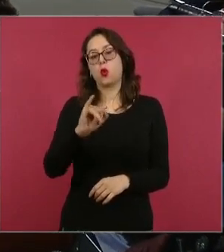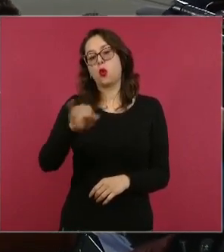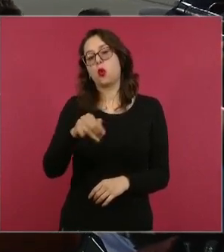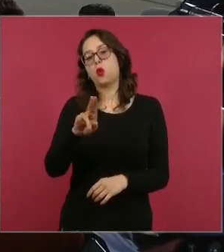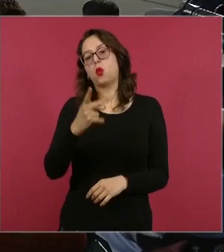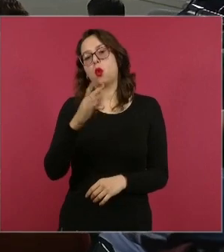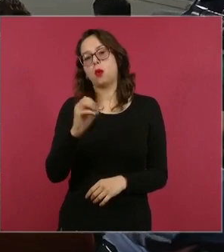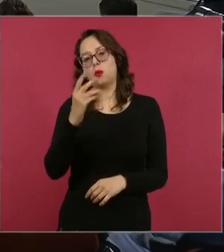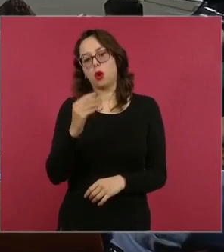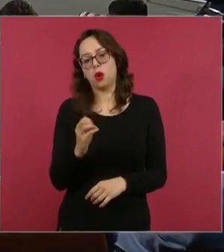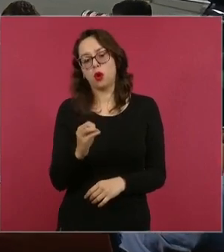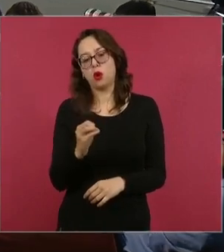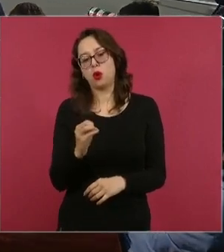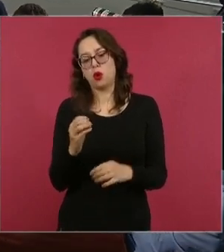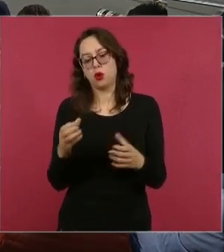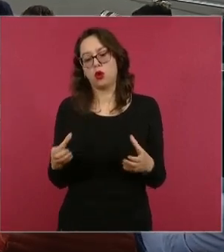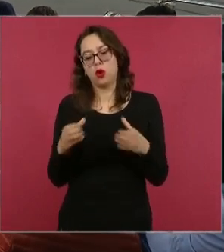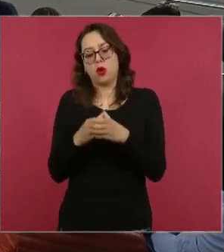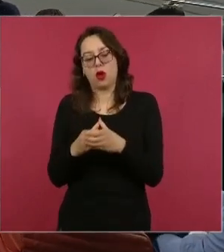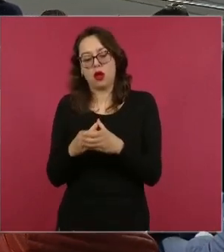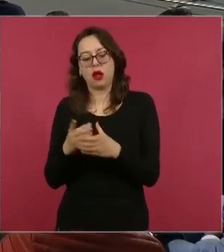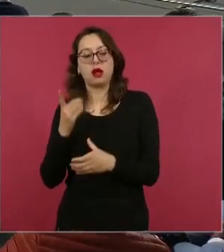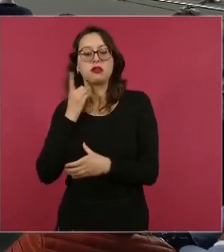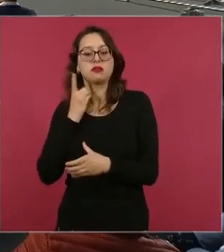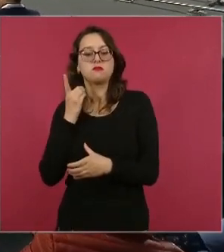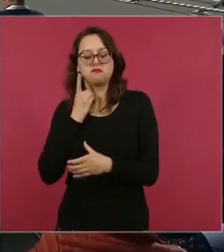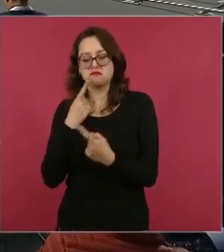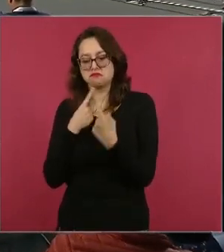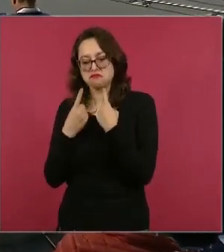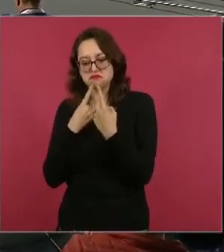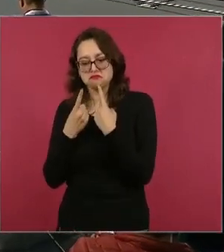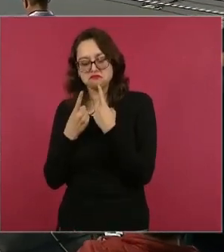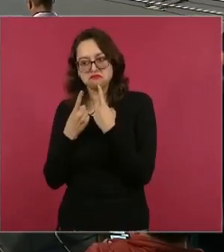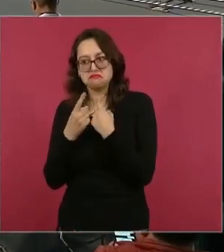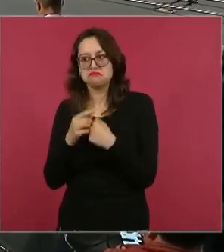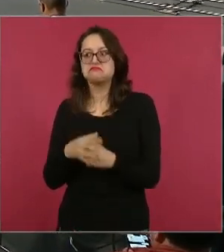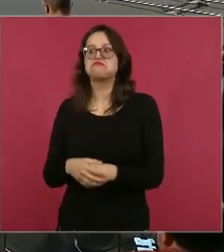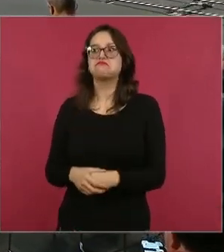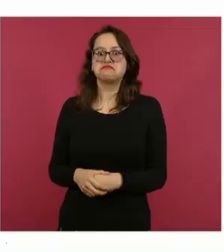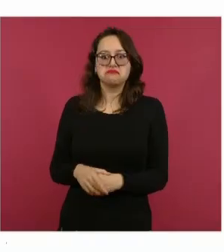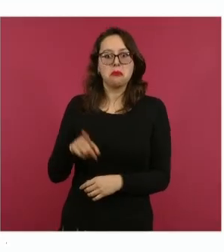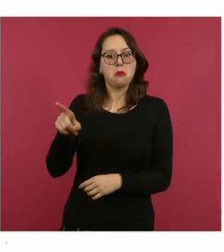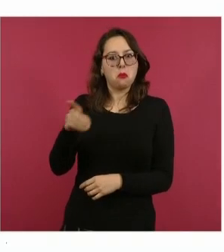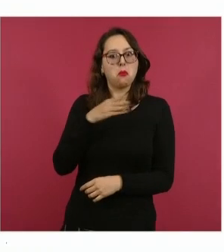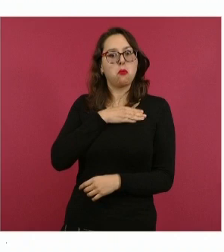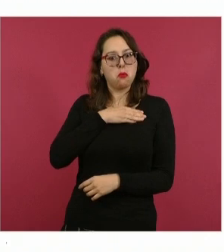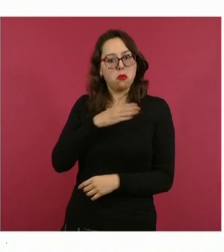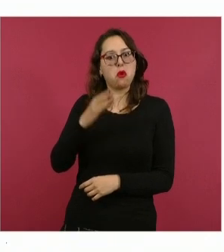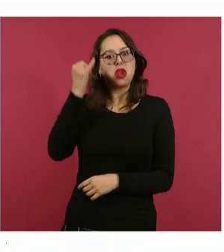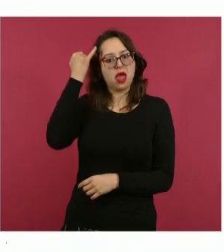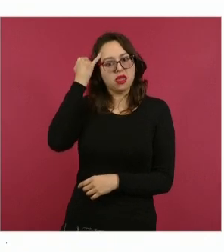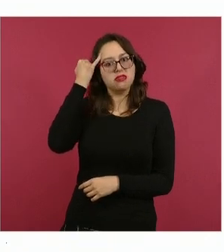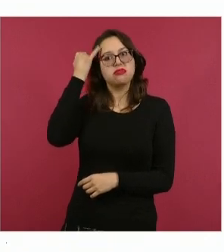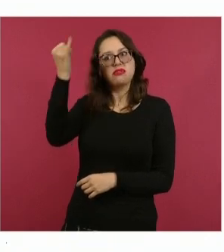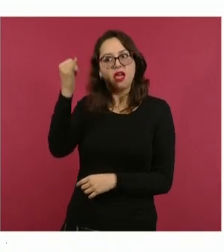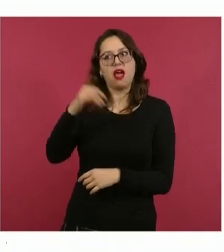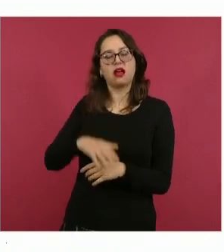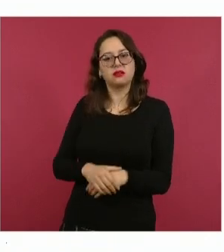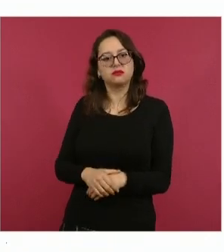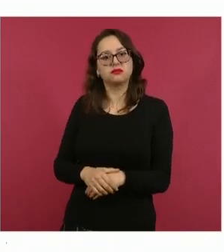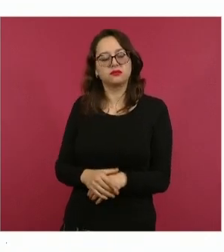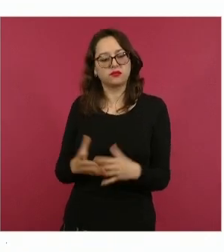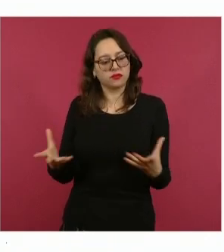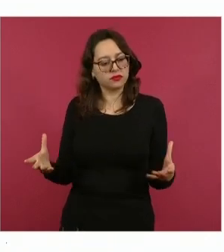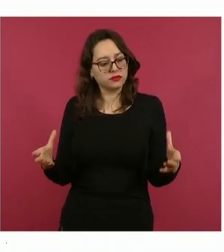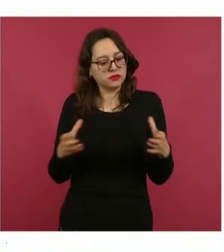de diputados se adhiere a la a la convocatoria que realizó el día de hoy para integrar